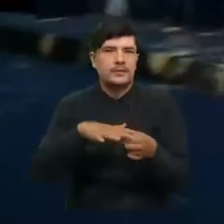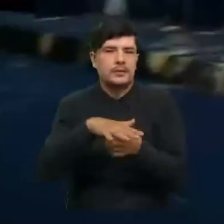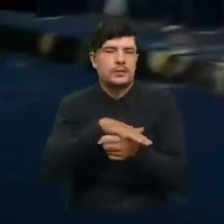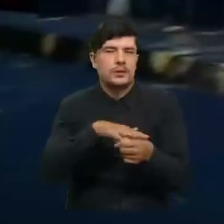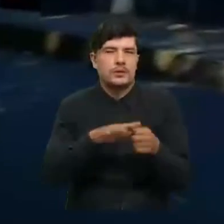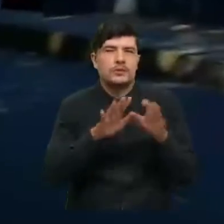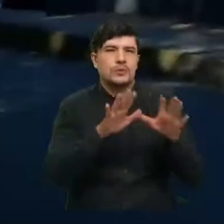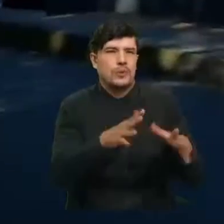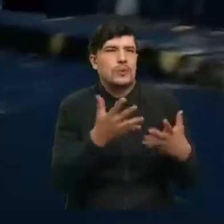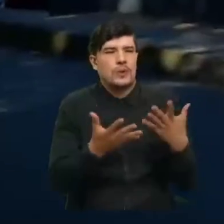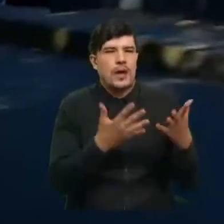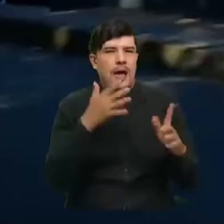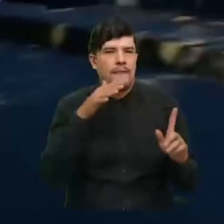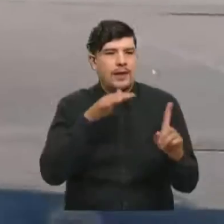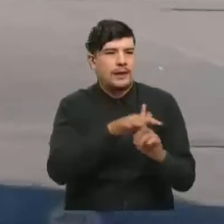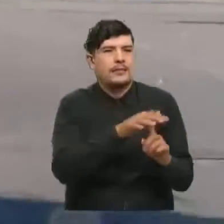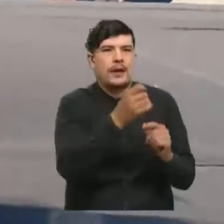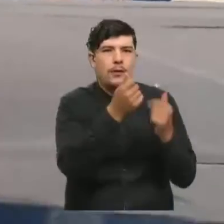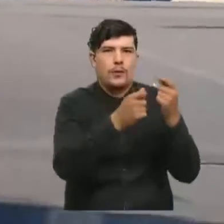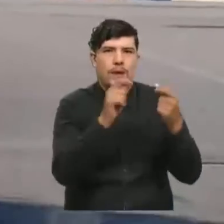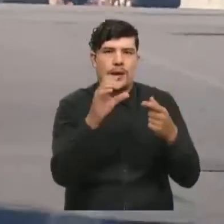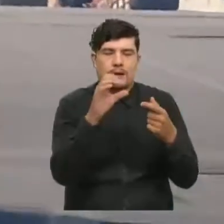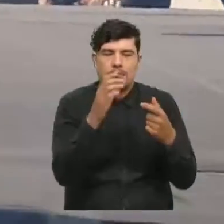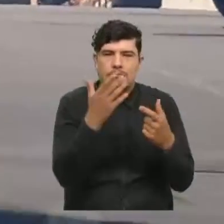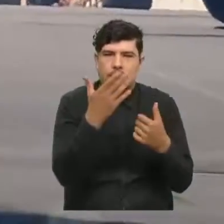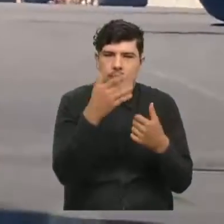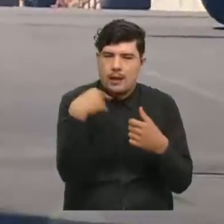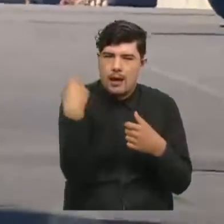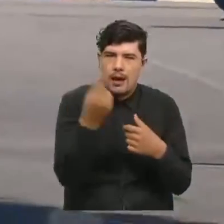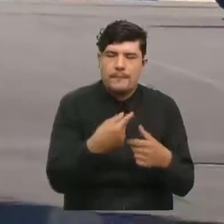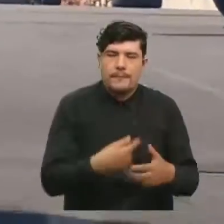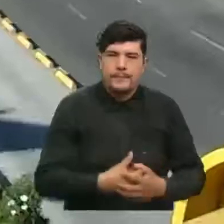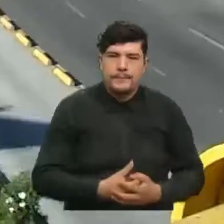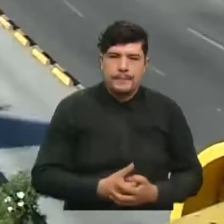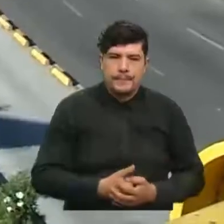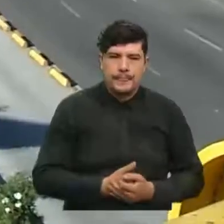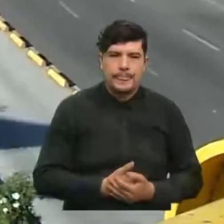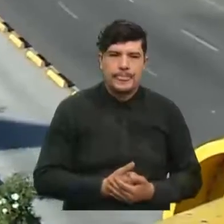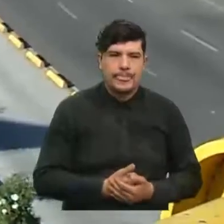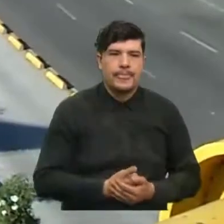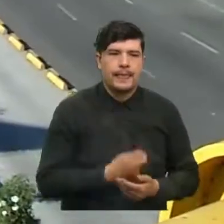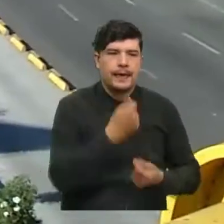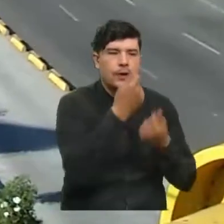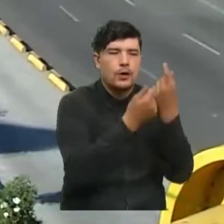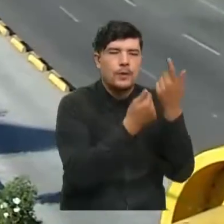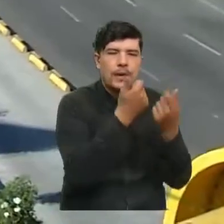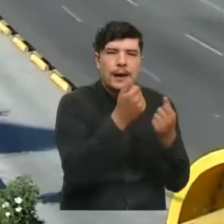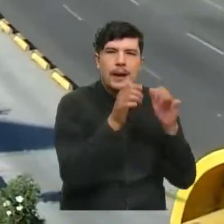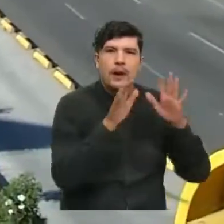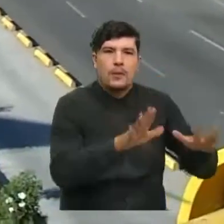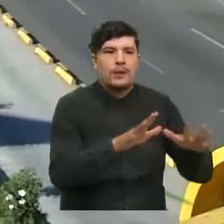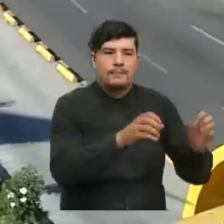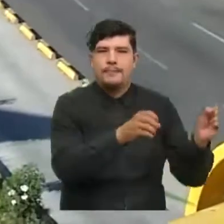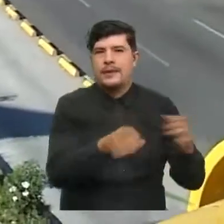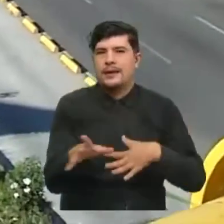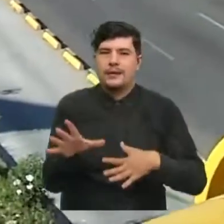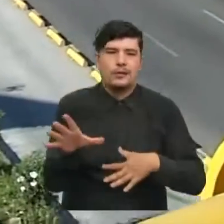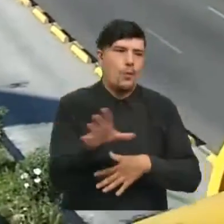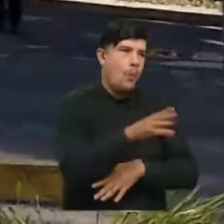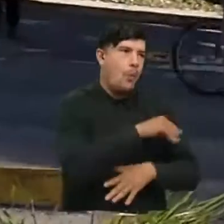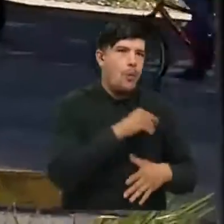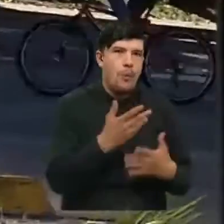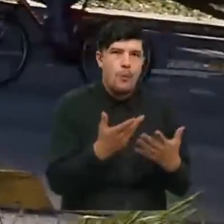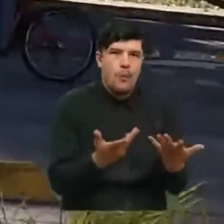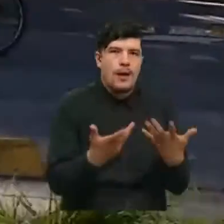en una gran afectación para la economía cuando se paraliza la economía pierden todo y en este caso pues las empresas han tan muy